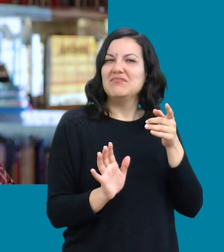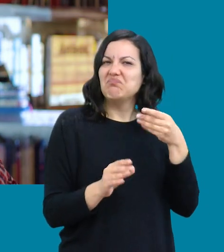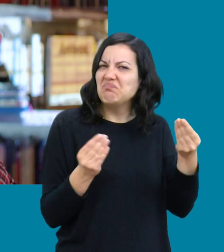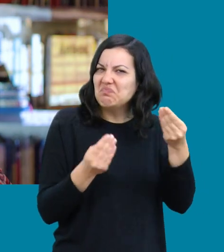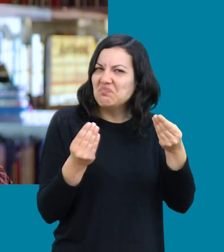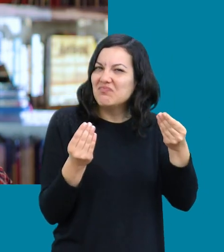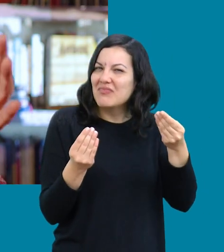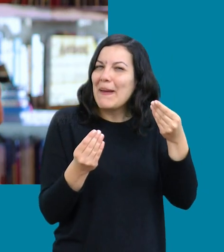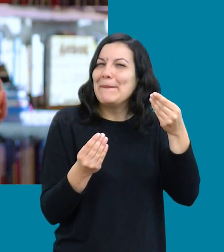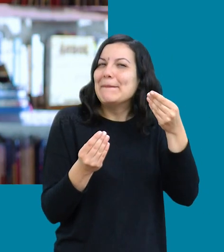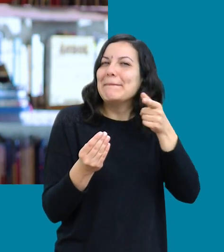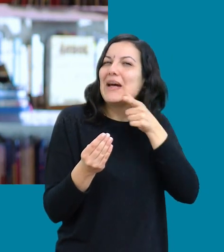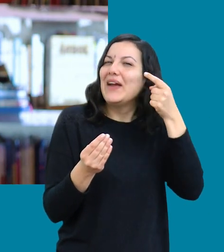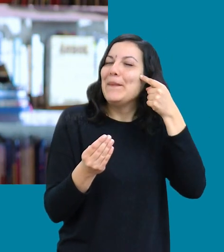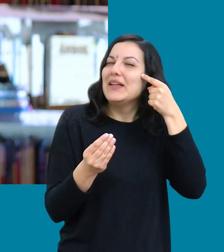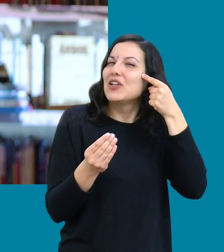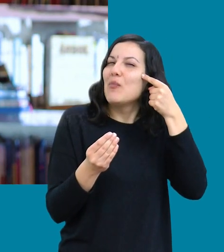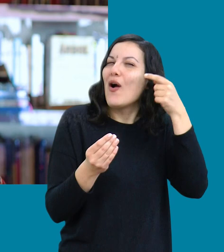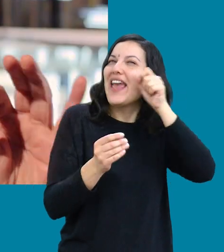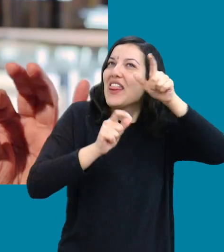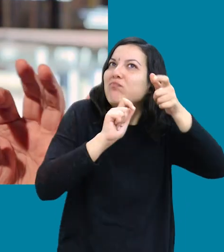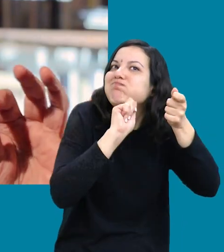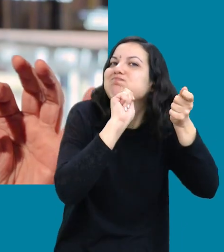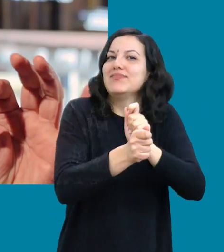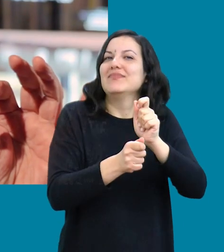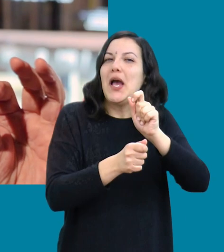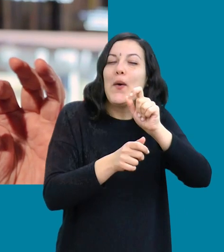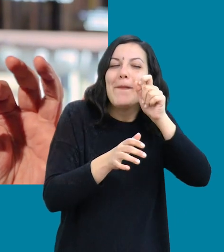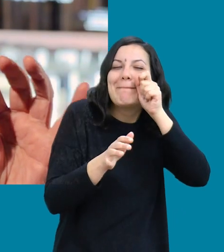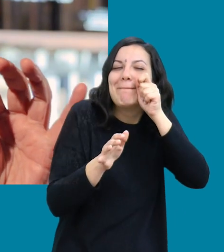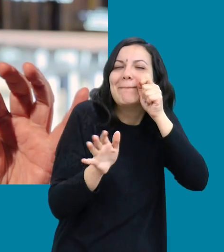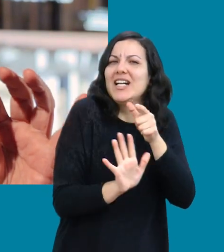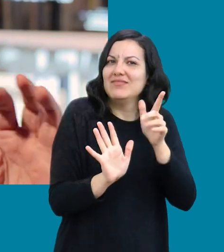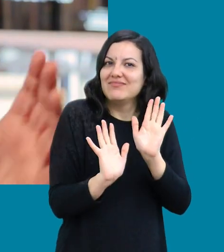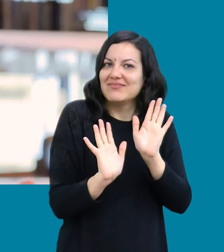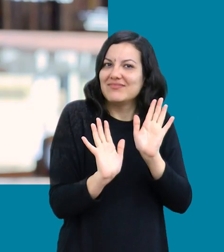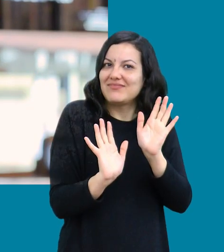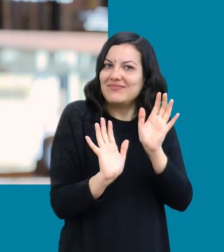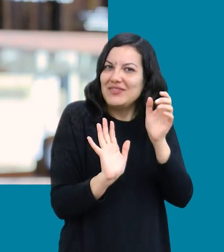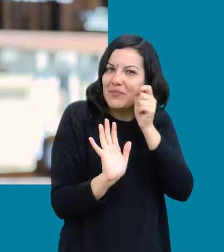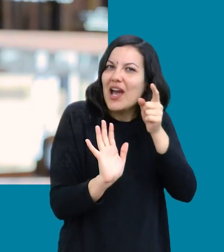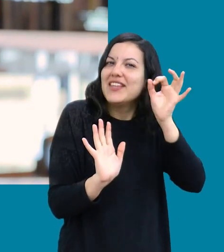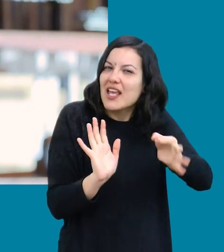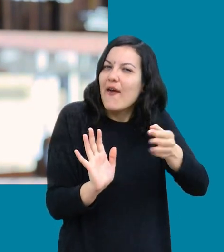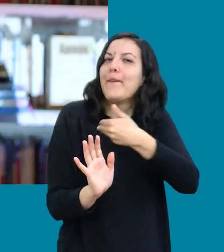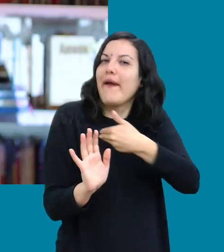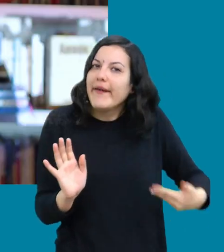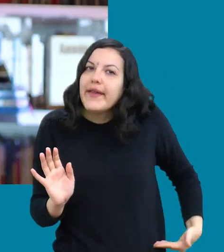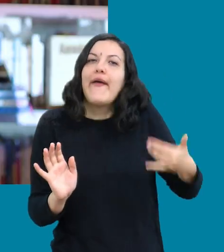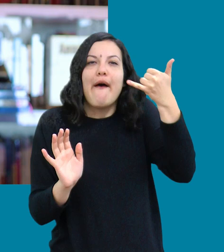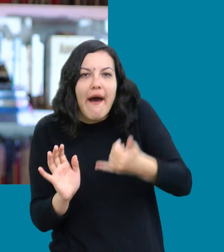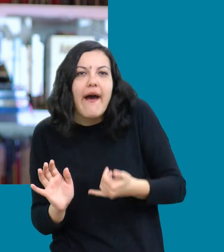Es algo familiar a lo que él llamó deconstrucción, ¿no? Es un instante mínimo. es un instante mínimo donde sabemos que está el Estado, sabemos